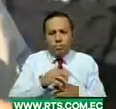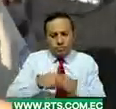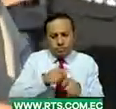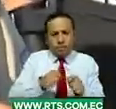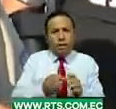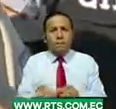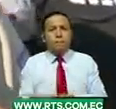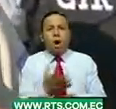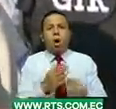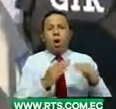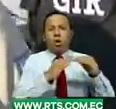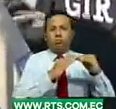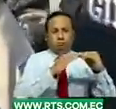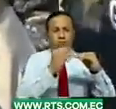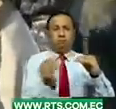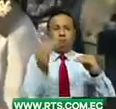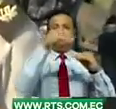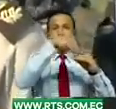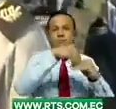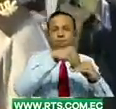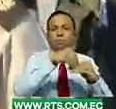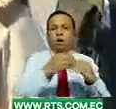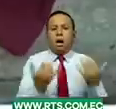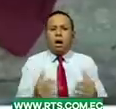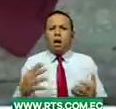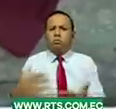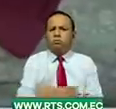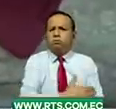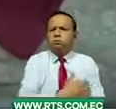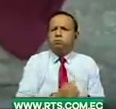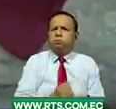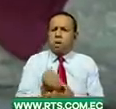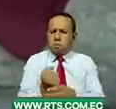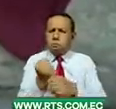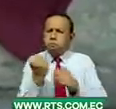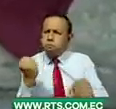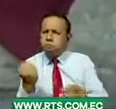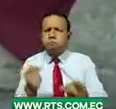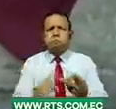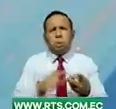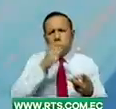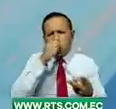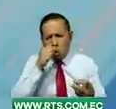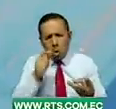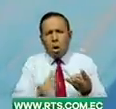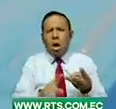ya 2 armas de fuego, 6 granadas, tenemos varias armas blancas, droga,